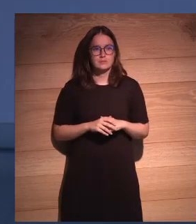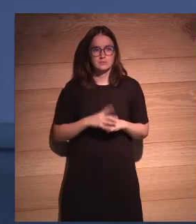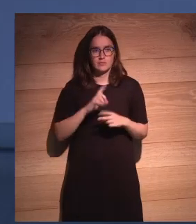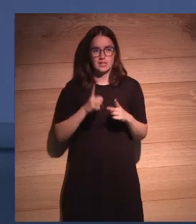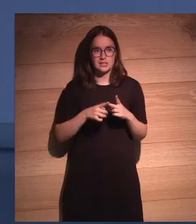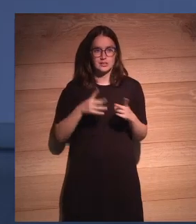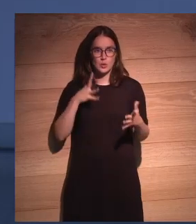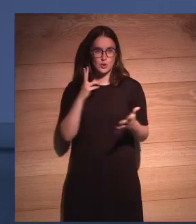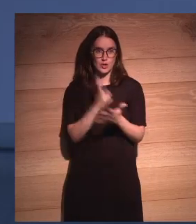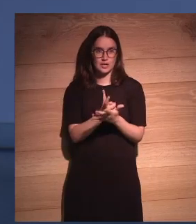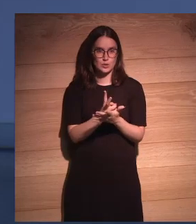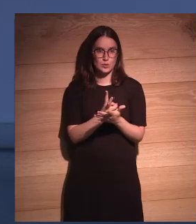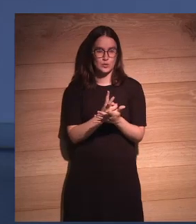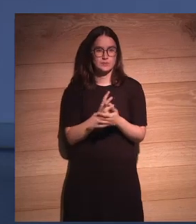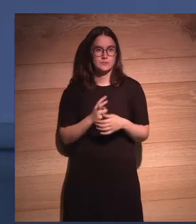Segundo reto,